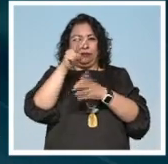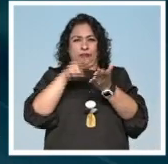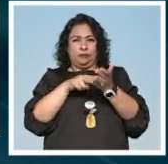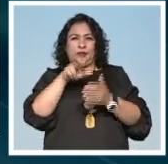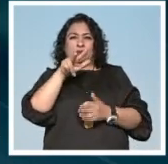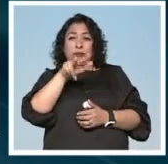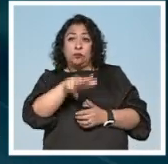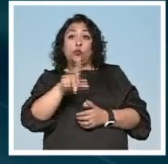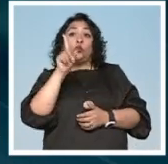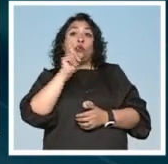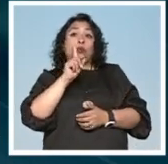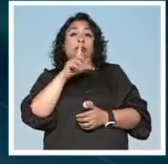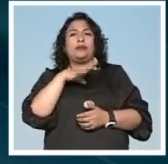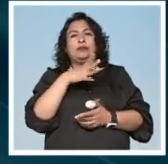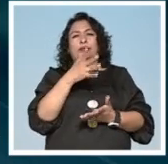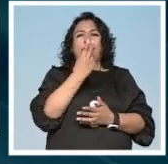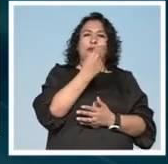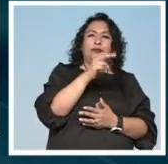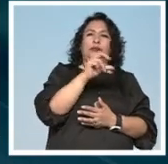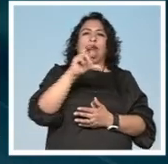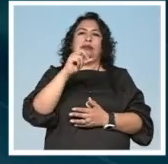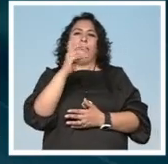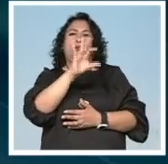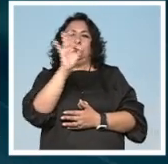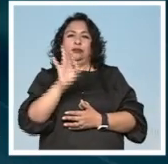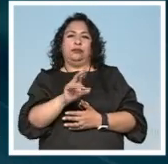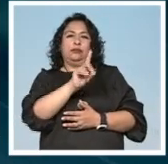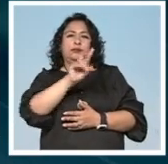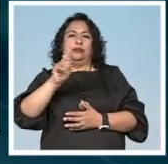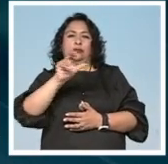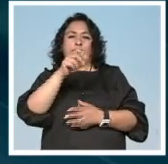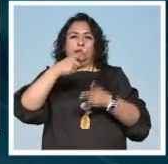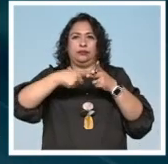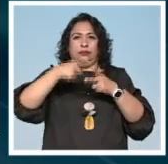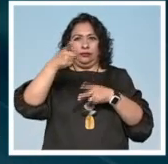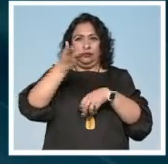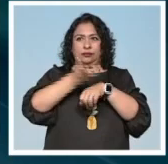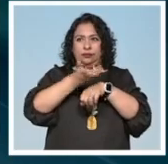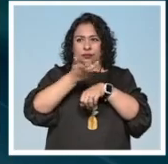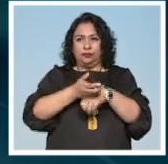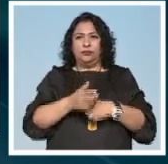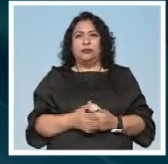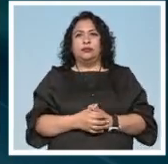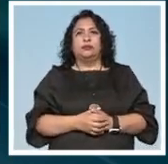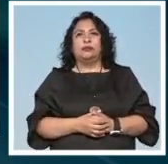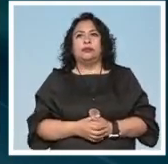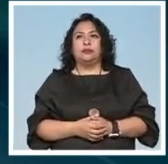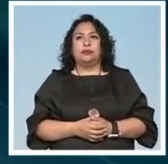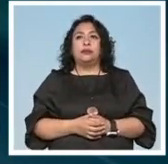mujeres presentaron entre el 25 y el 30% de los doctorados en matemáticas en Estados Unidos. Para Noticias